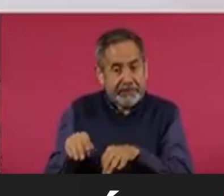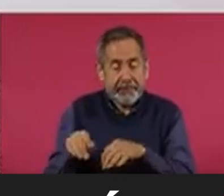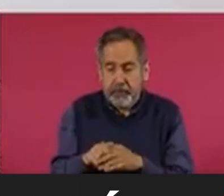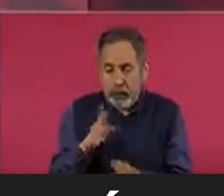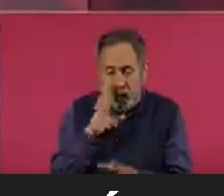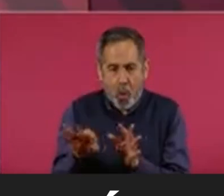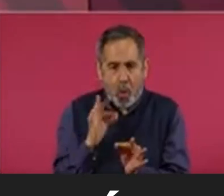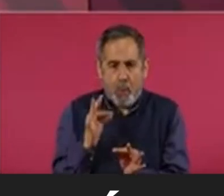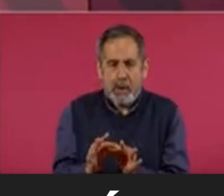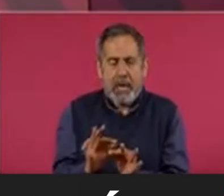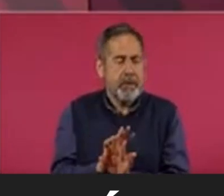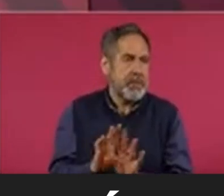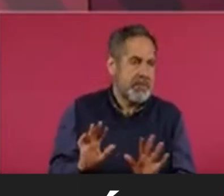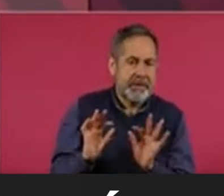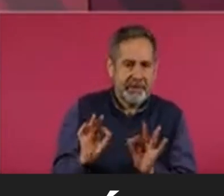cumplí con eso,